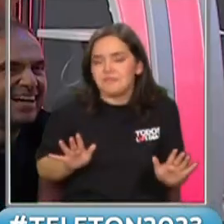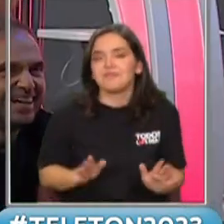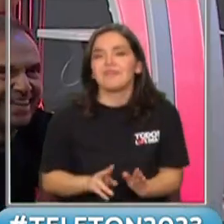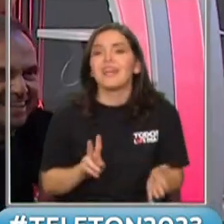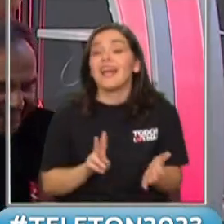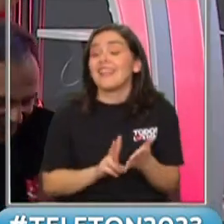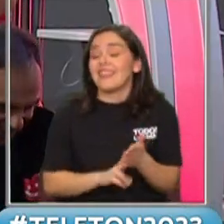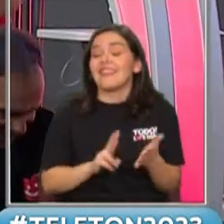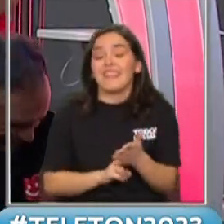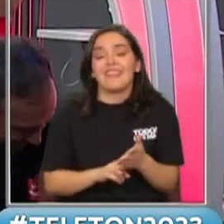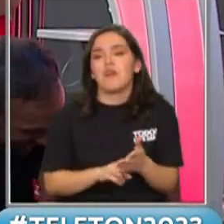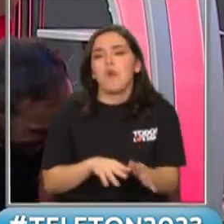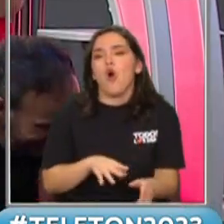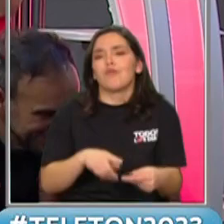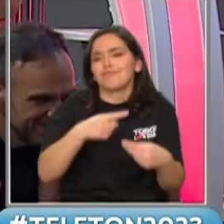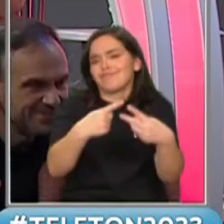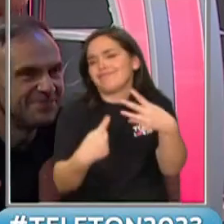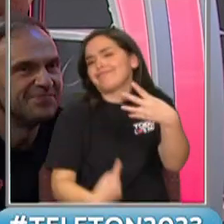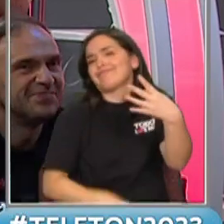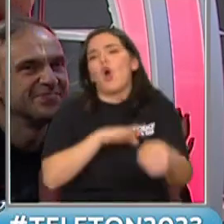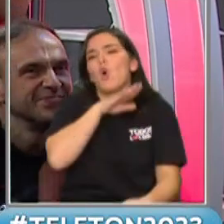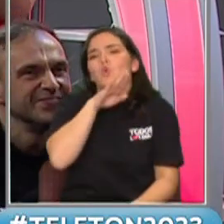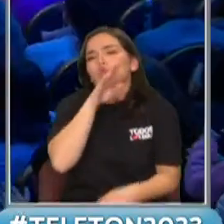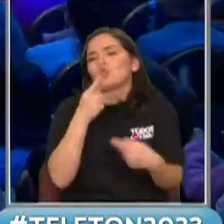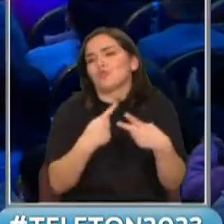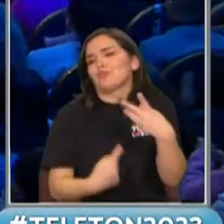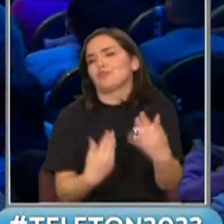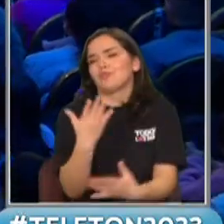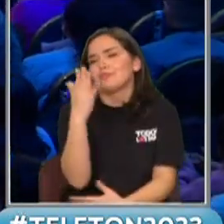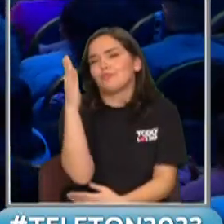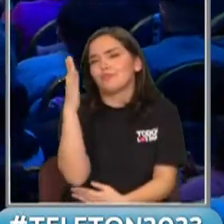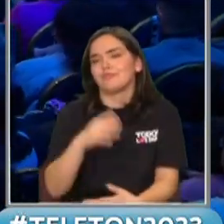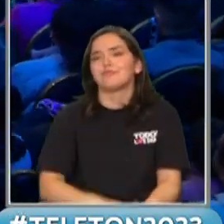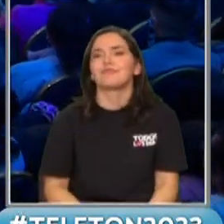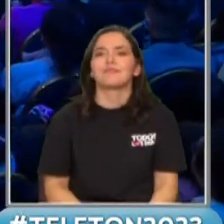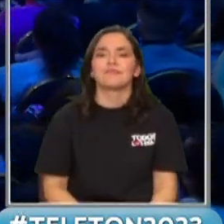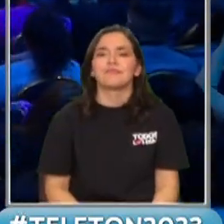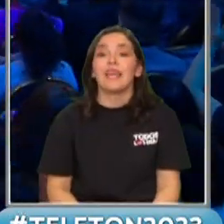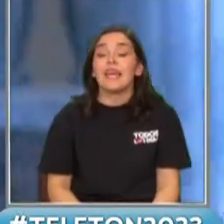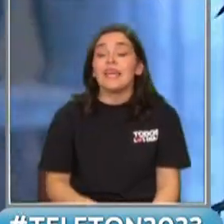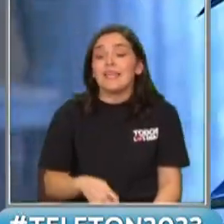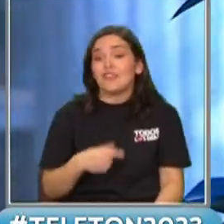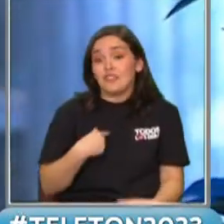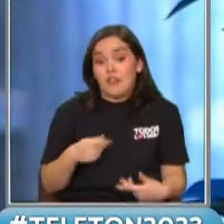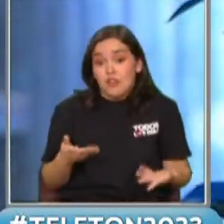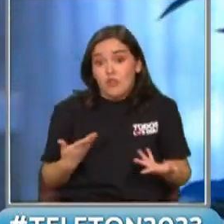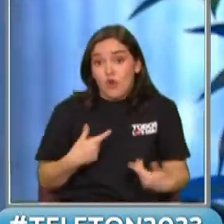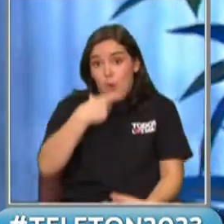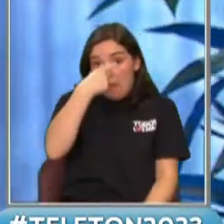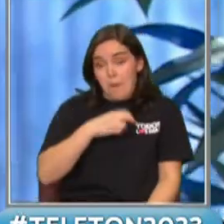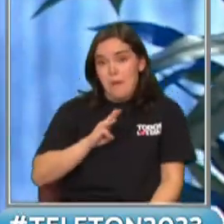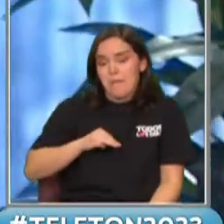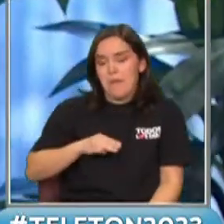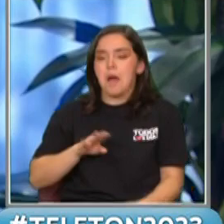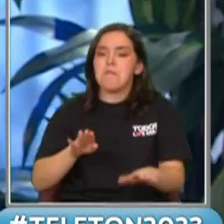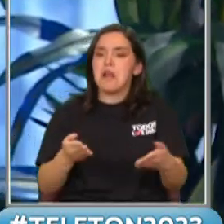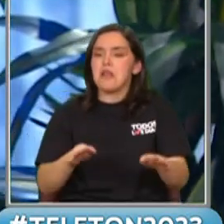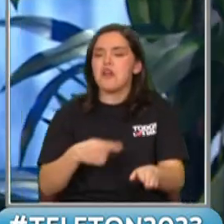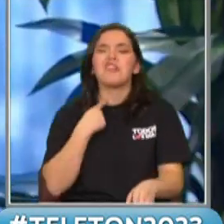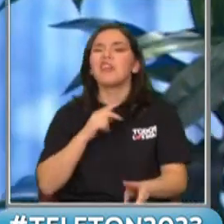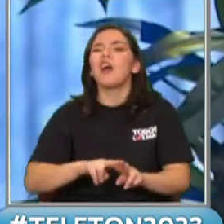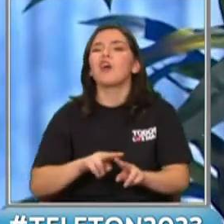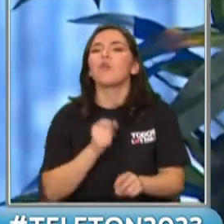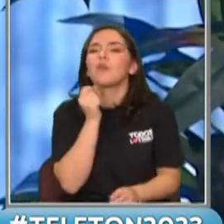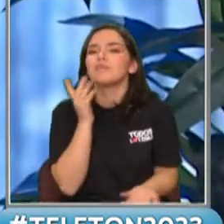verdad muy multiuso muy multifacética Entonces yo como soy mamá parrillera y todo yo qué es lo que